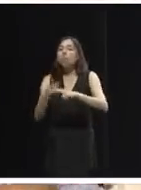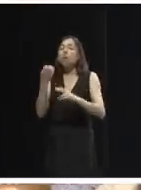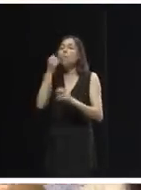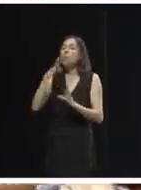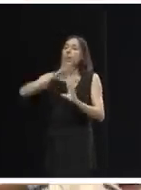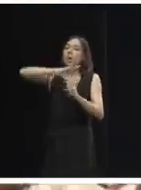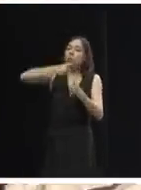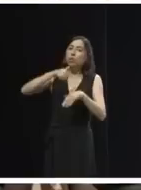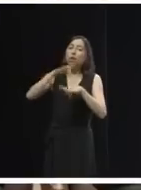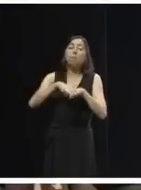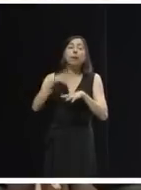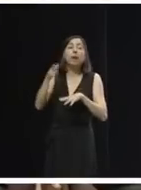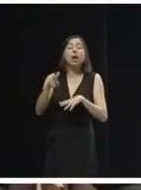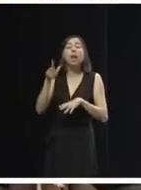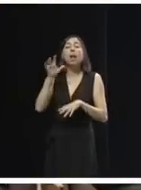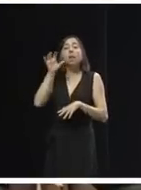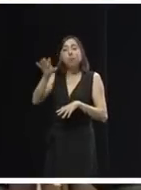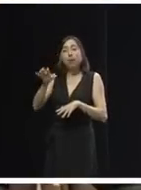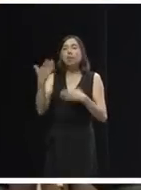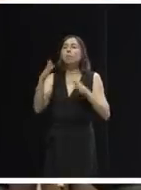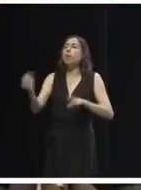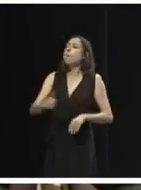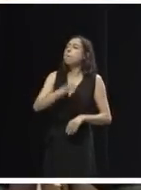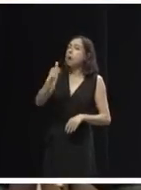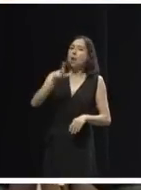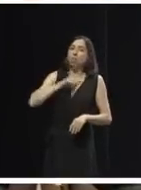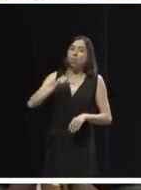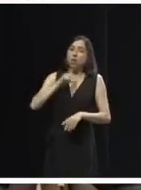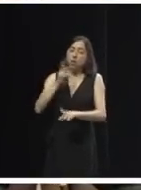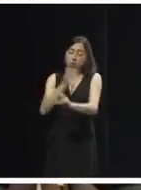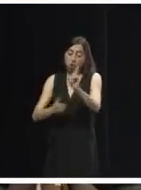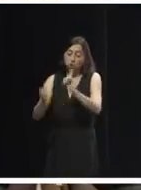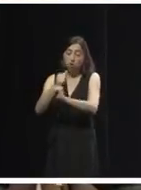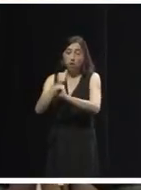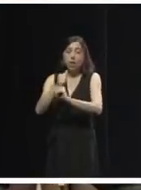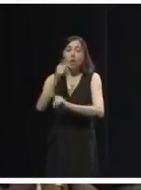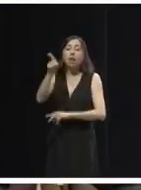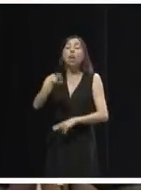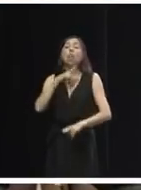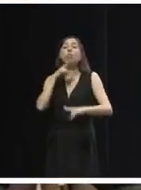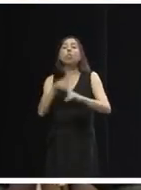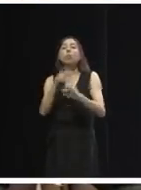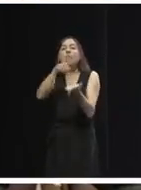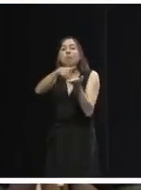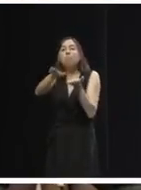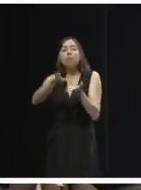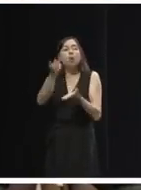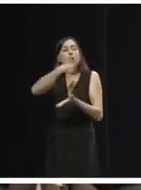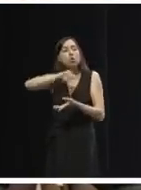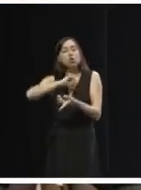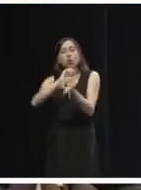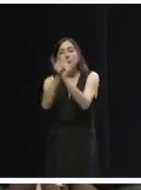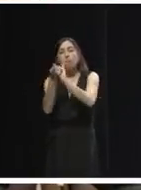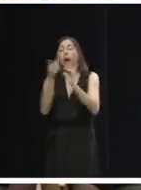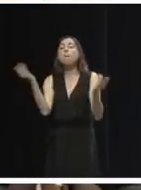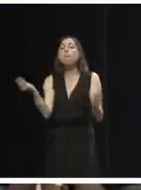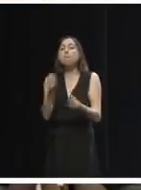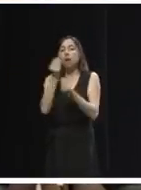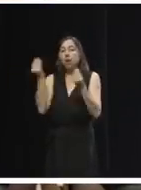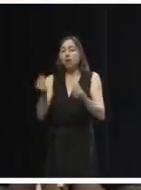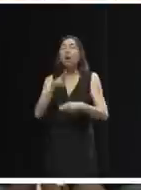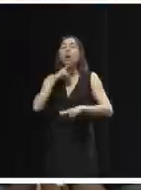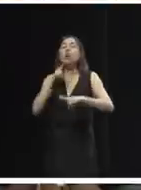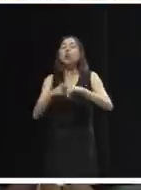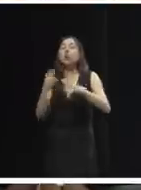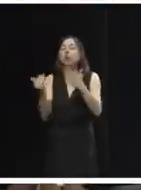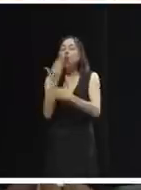conjunto del país, pero se llaman más derechos que vamos a conseguir. Se llama el despido, que lo vamos a cambiar y lo vamos a mejorar. Se llama jornada